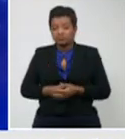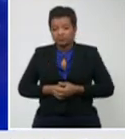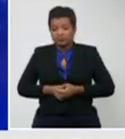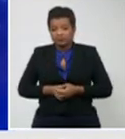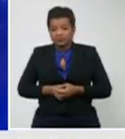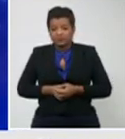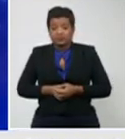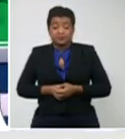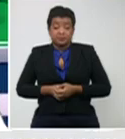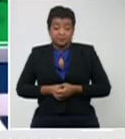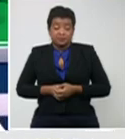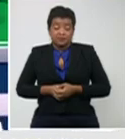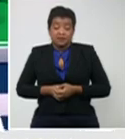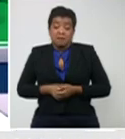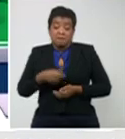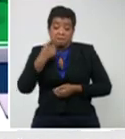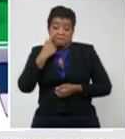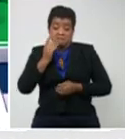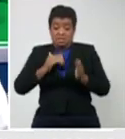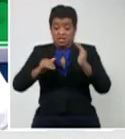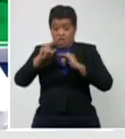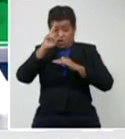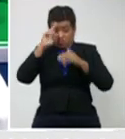está presente dentro de los grupos